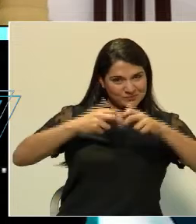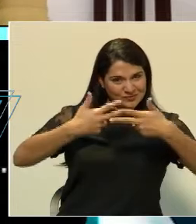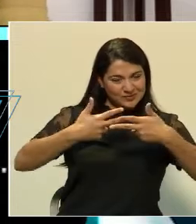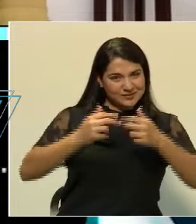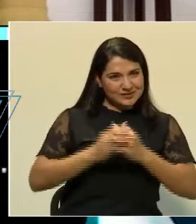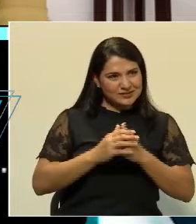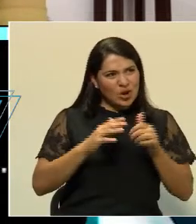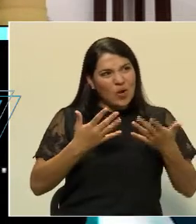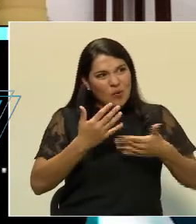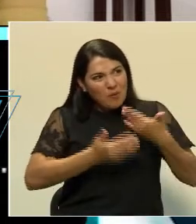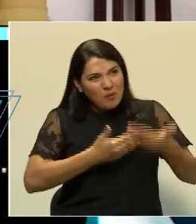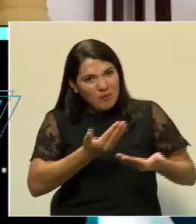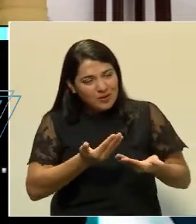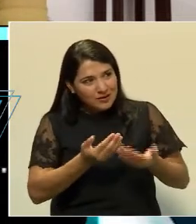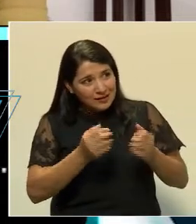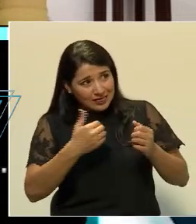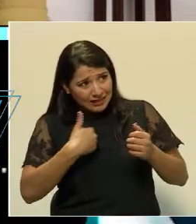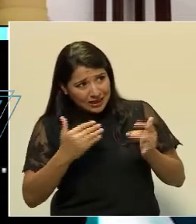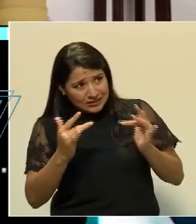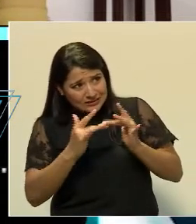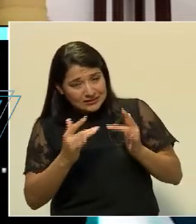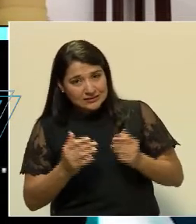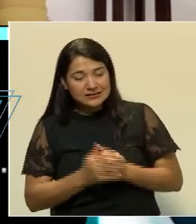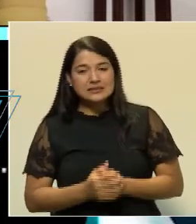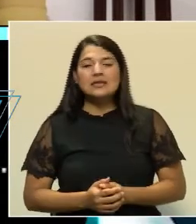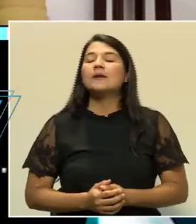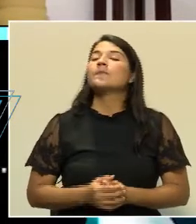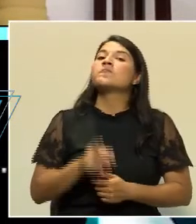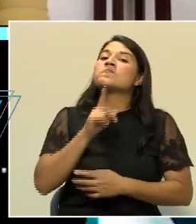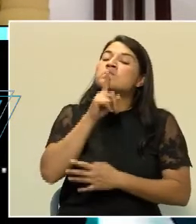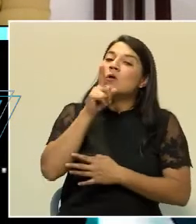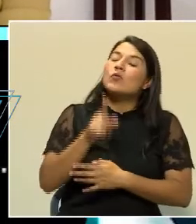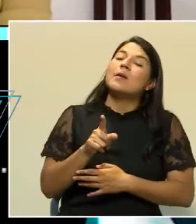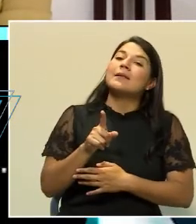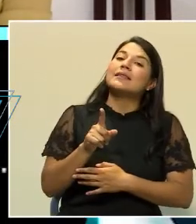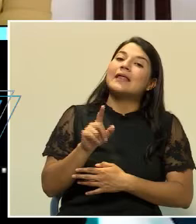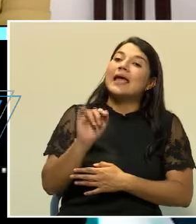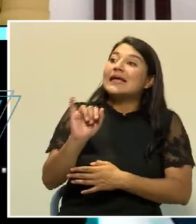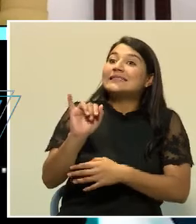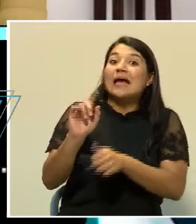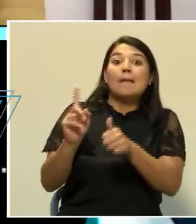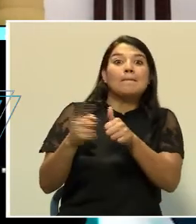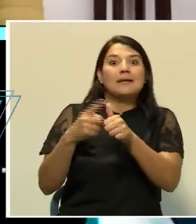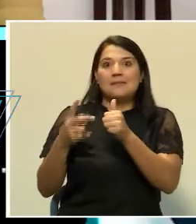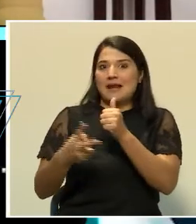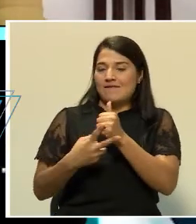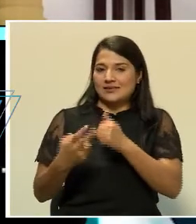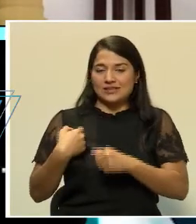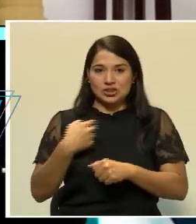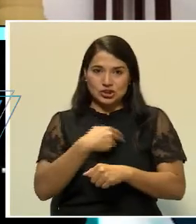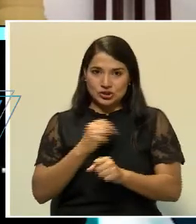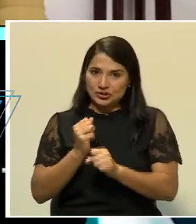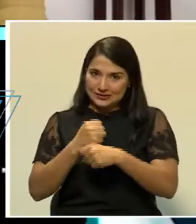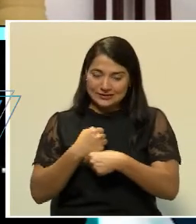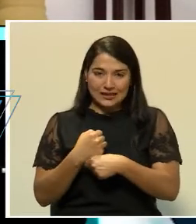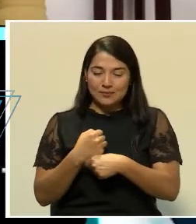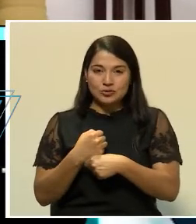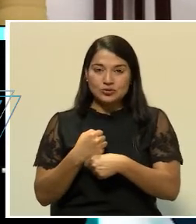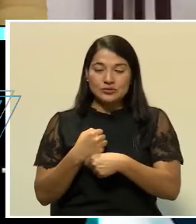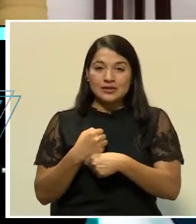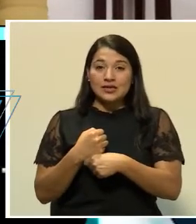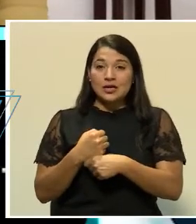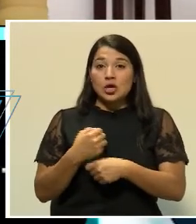¿Qué tal les ha ido en la conexión? En realidad esto es la primera vez que se hace, ¿verdad? De hecho,